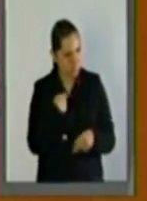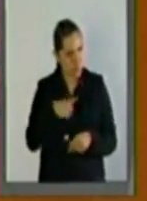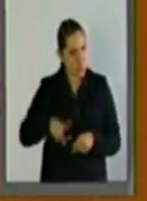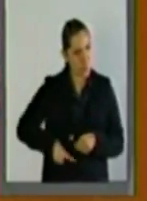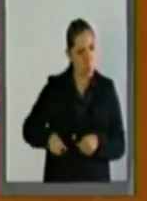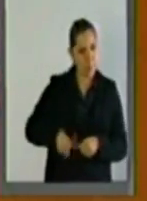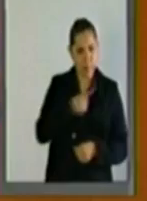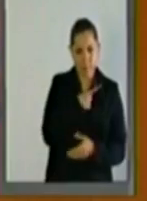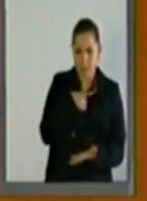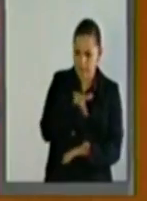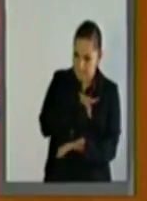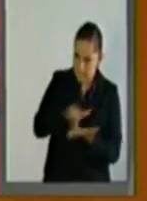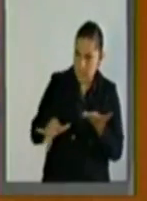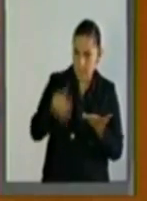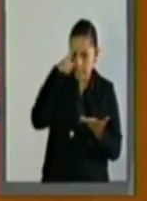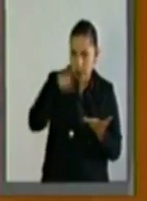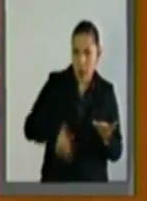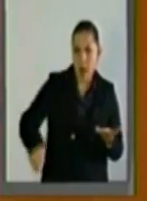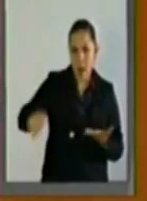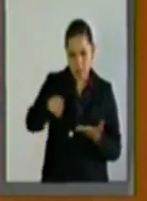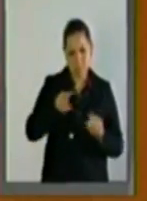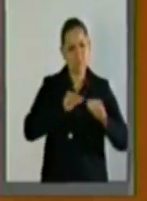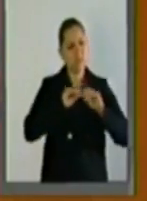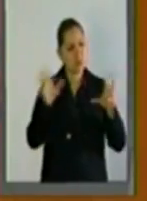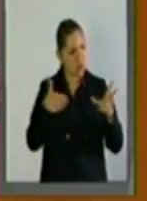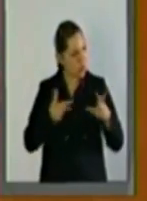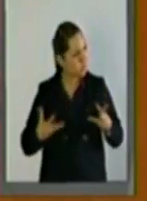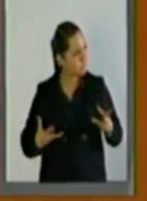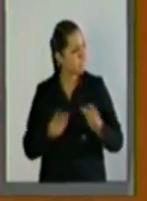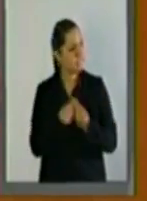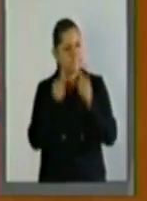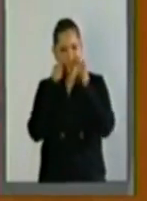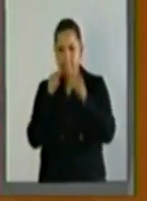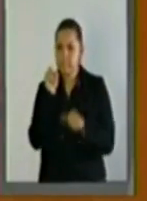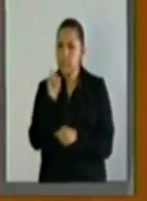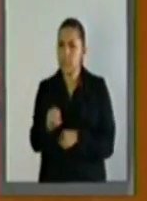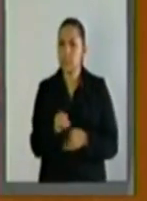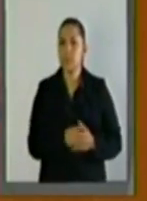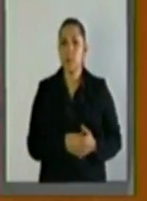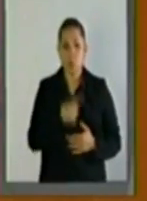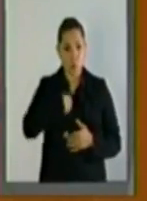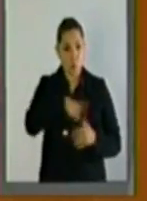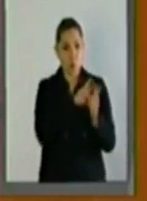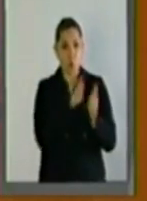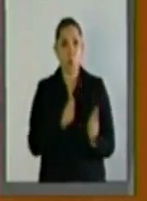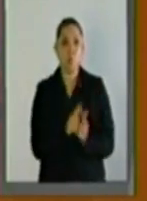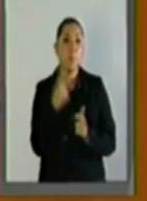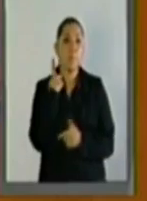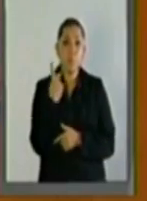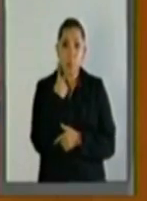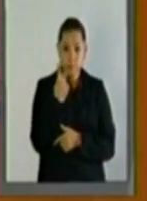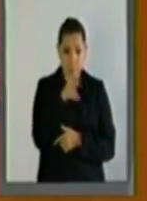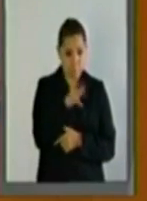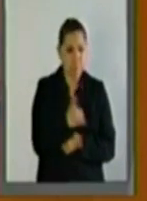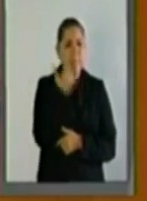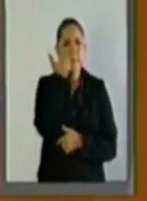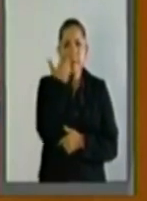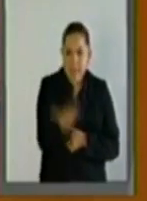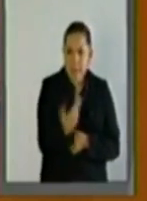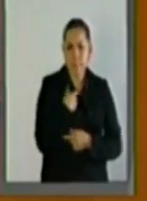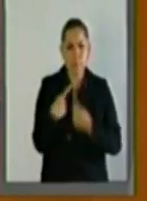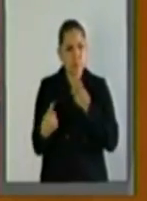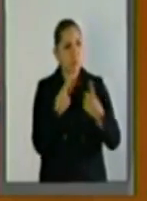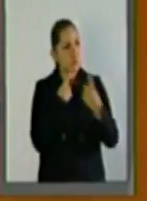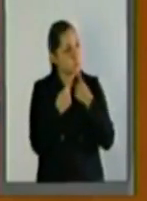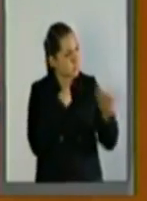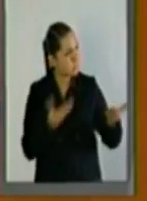del problema que se tiene. En el grupo parlamentario estamos de acuerdo en discutir abiertamente y ver qué tenemos que